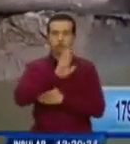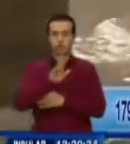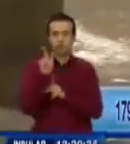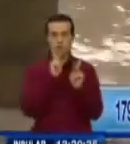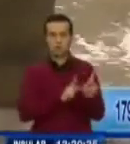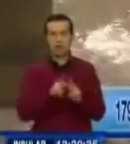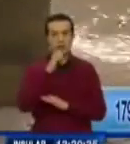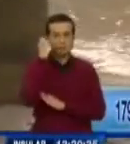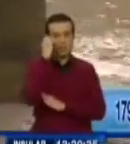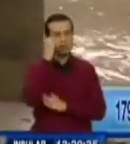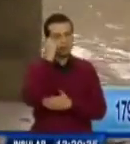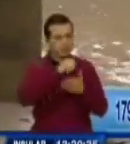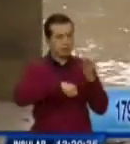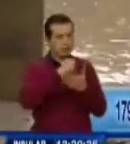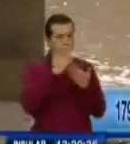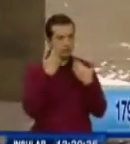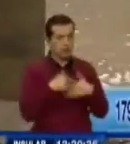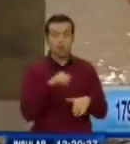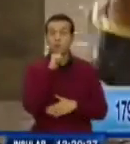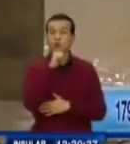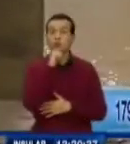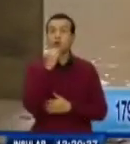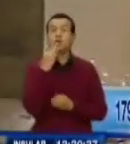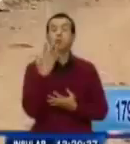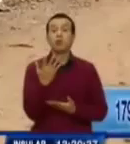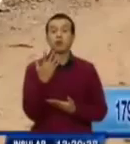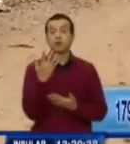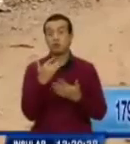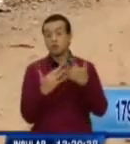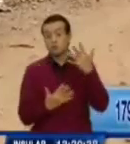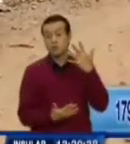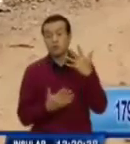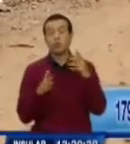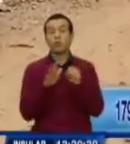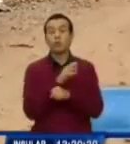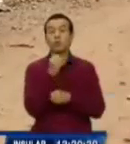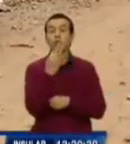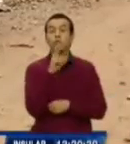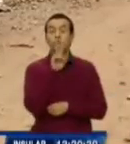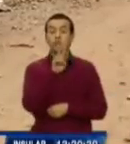la Secretaría de Riesgos, quedando pendientes los restantes del total de